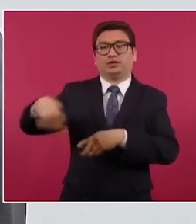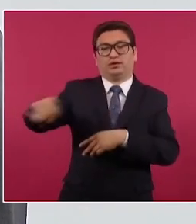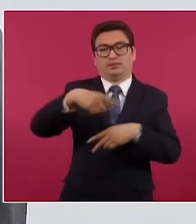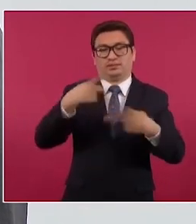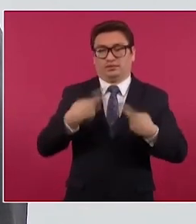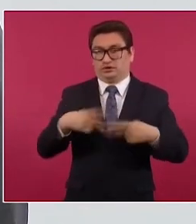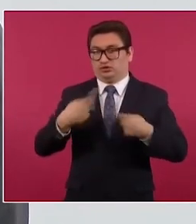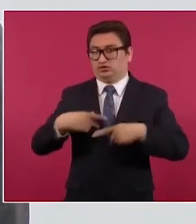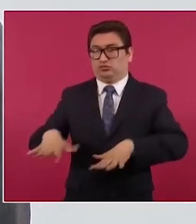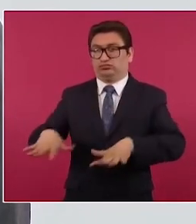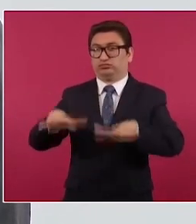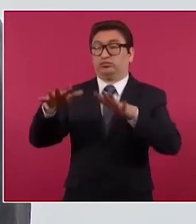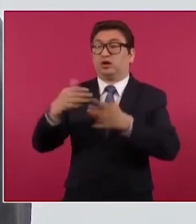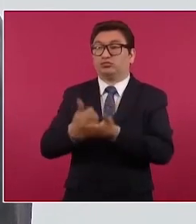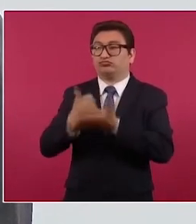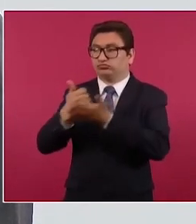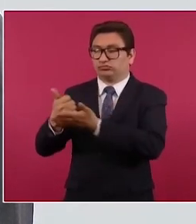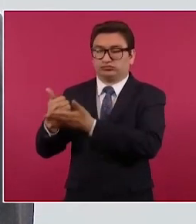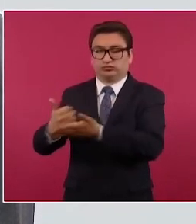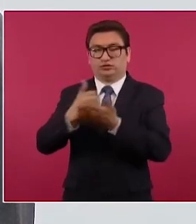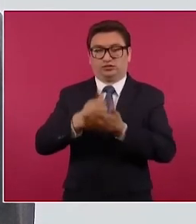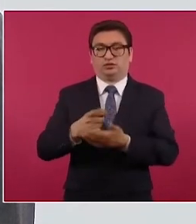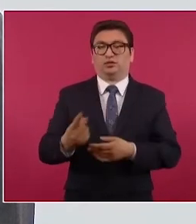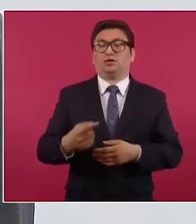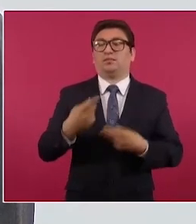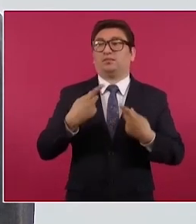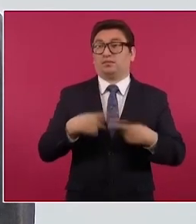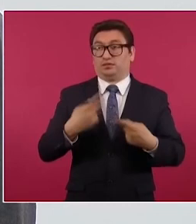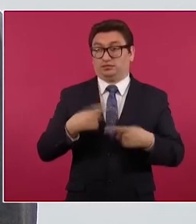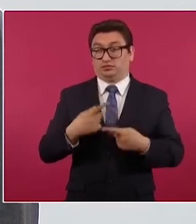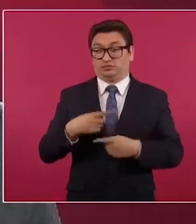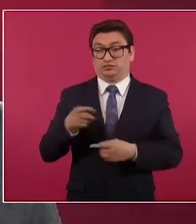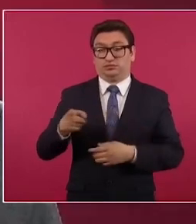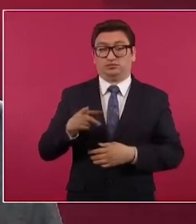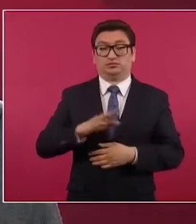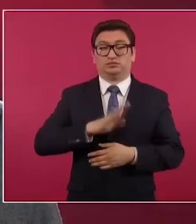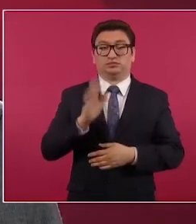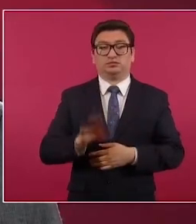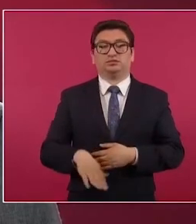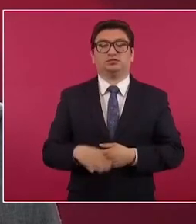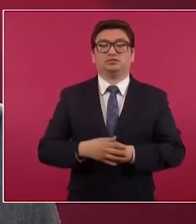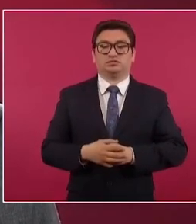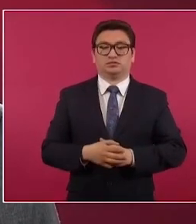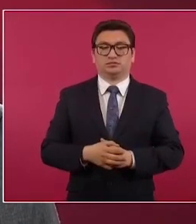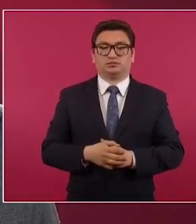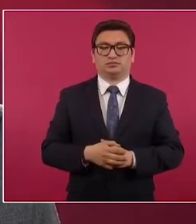damnificados. Perdió la vida por